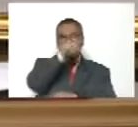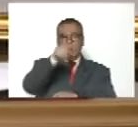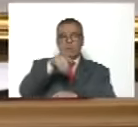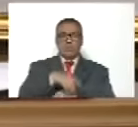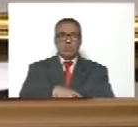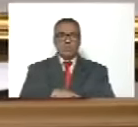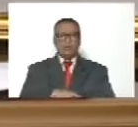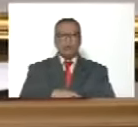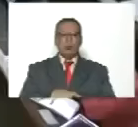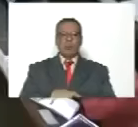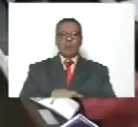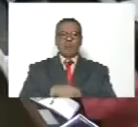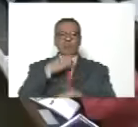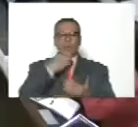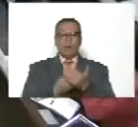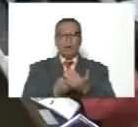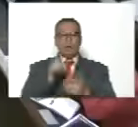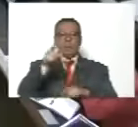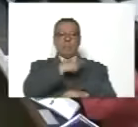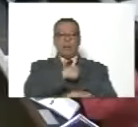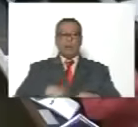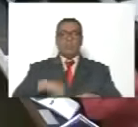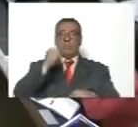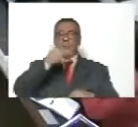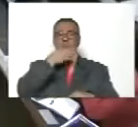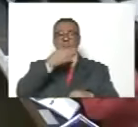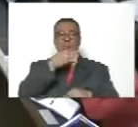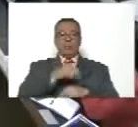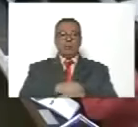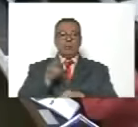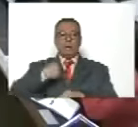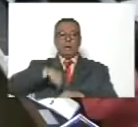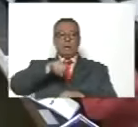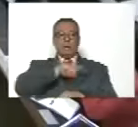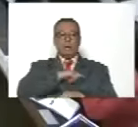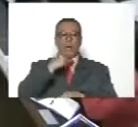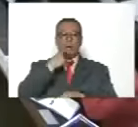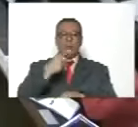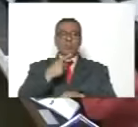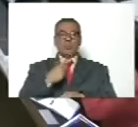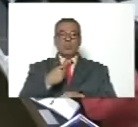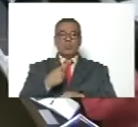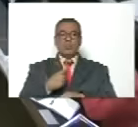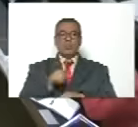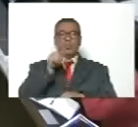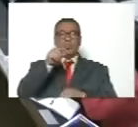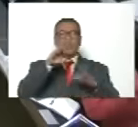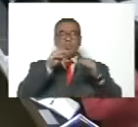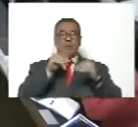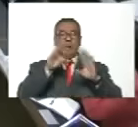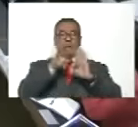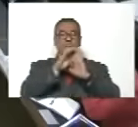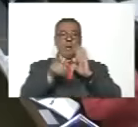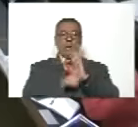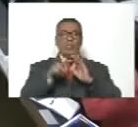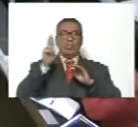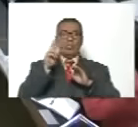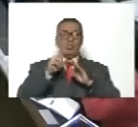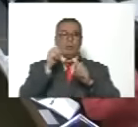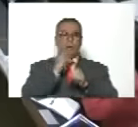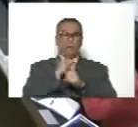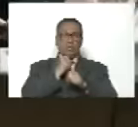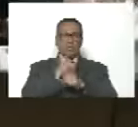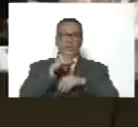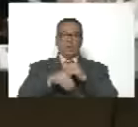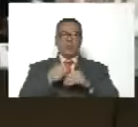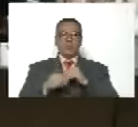Rondón. Gracias, señor presidente. Buenas tardes. No solo agregar ahí, porque habla de constitución, registro y